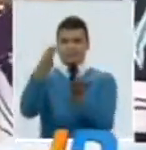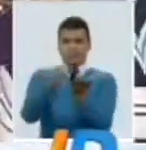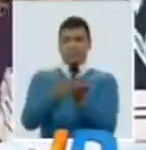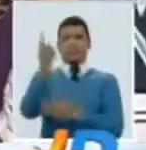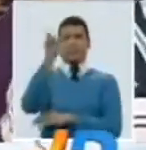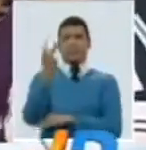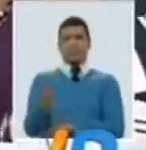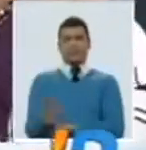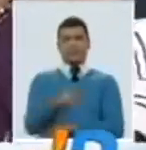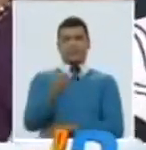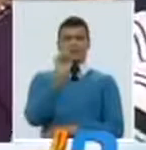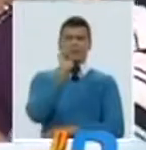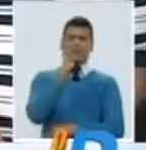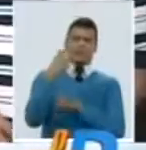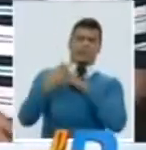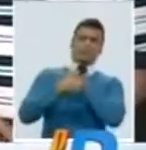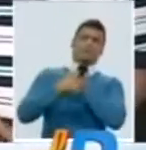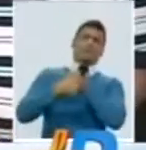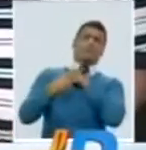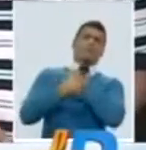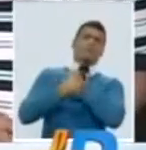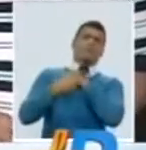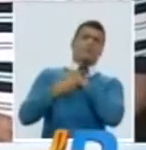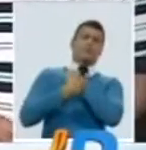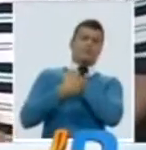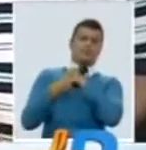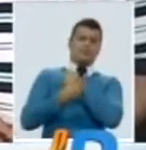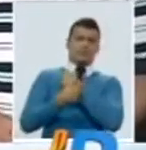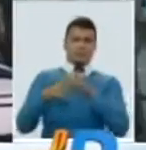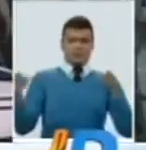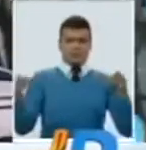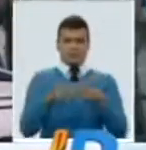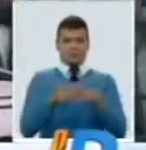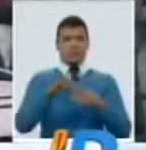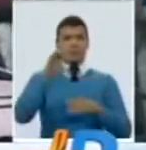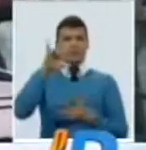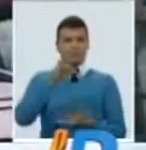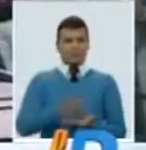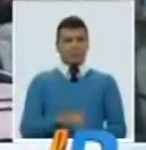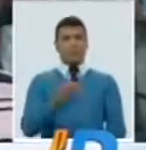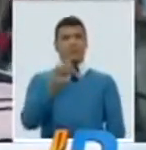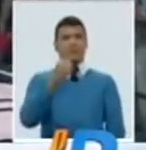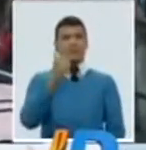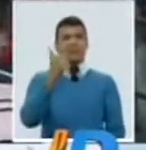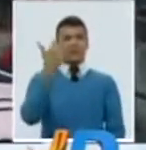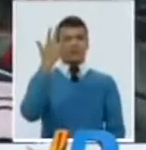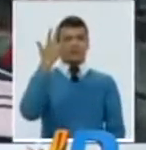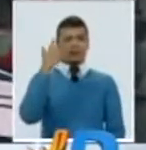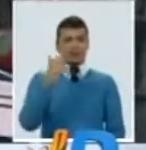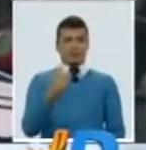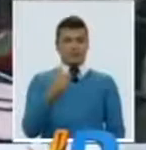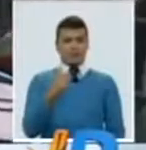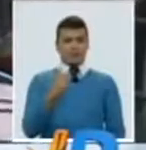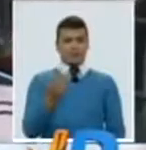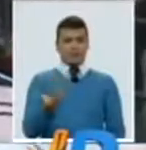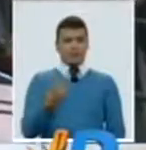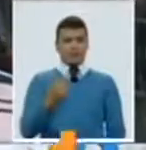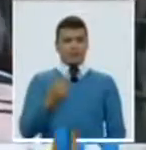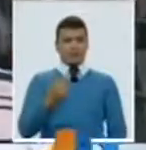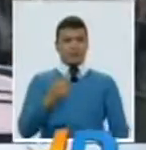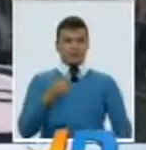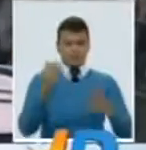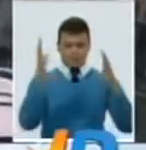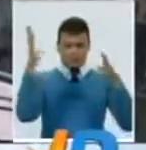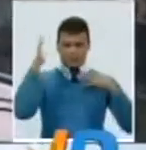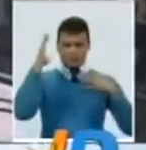según ellos los torturaron miembros del organismo de inteligencia del país vecino. 10 días nos tuvieron sin derecho a hacernos aseo, de